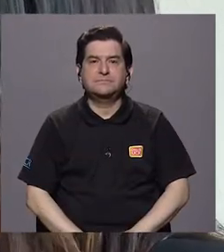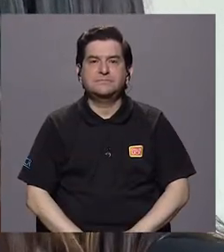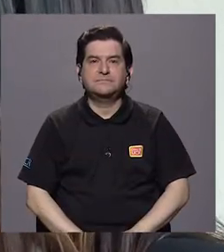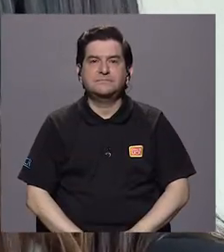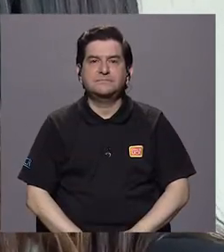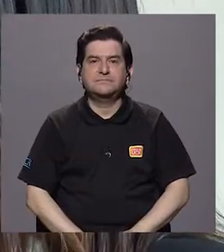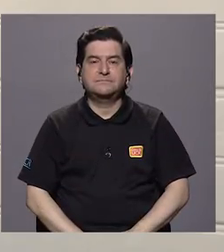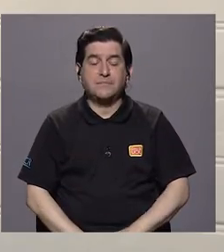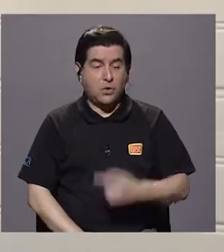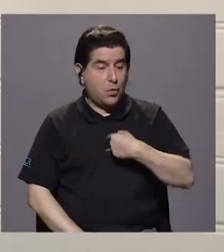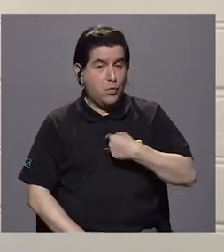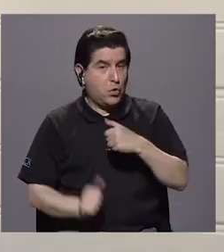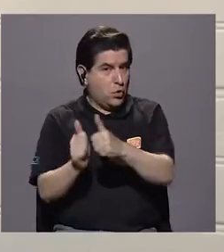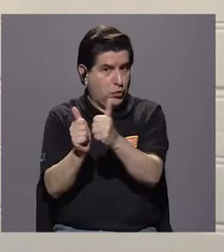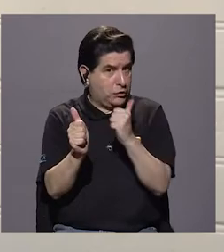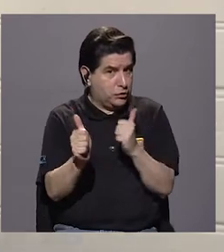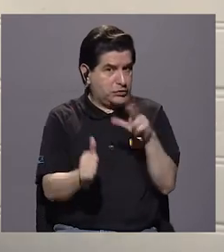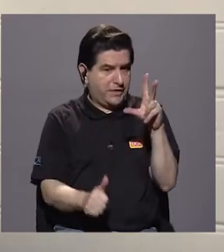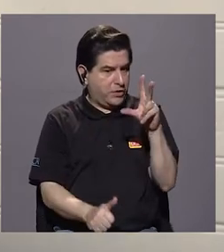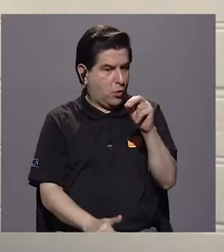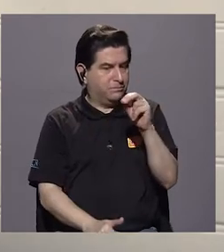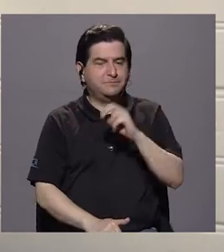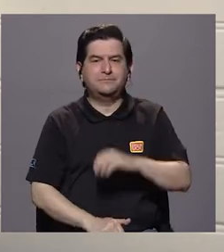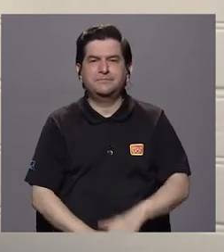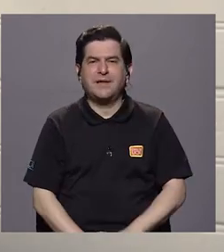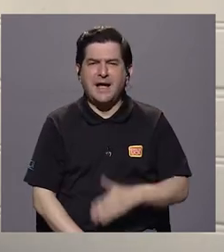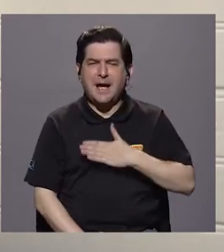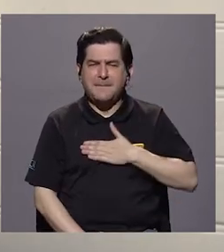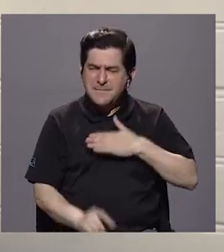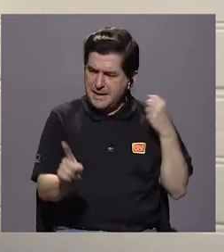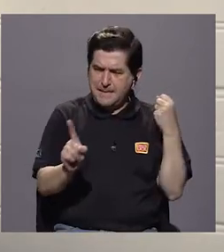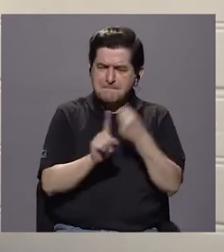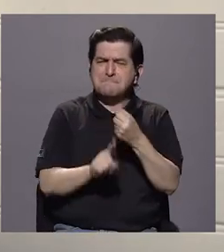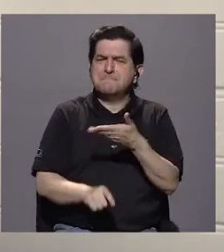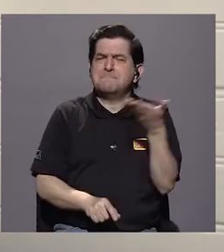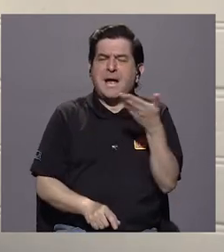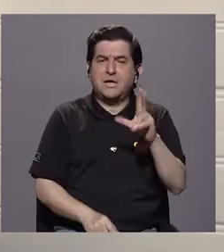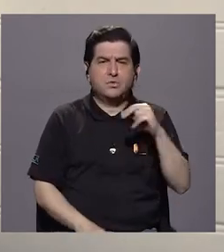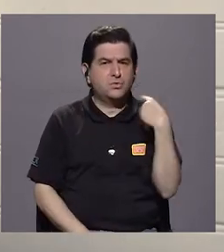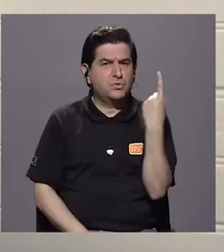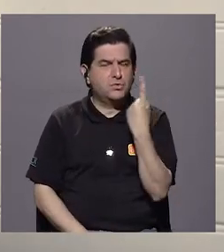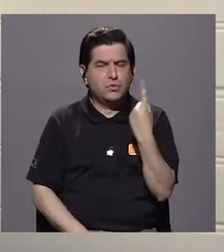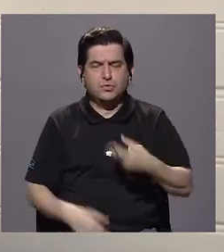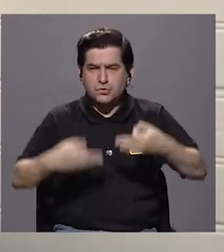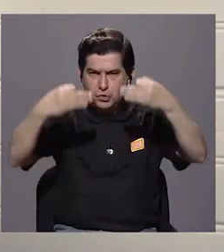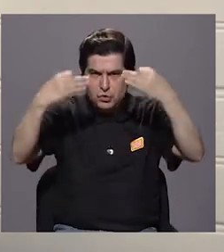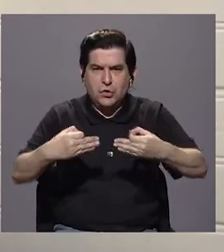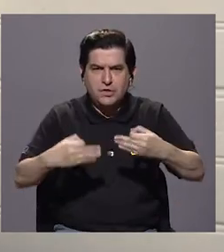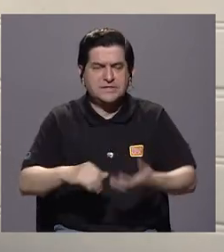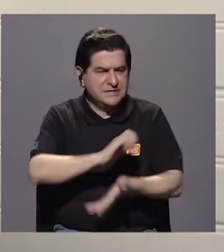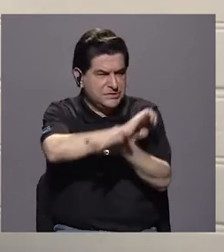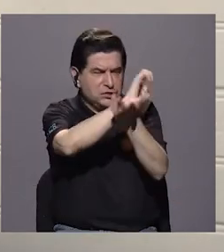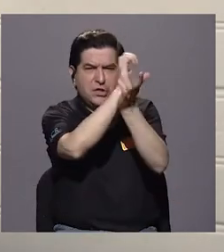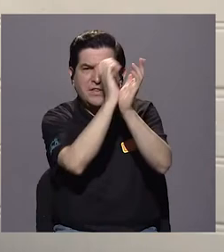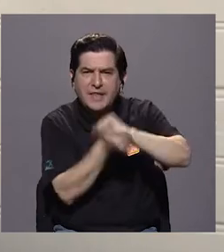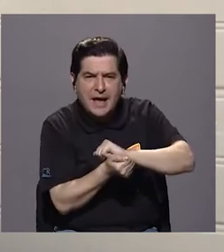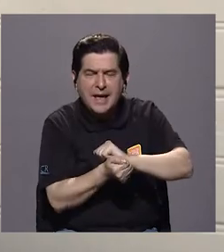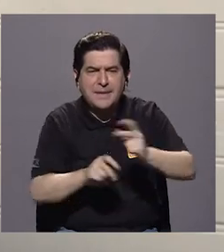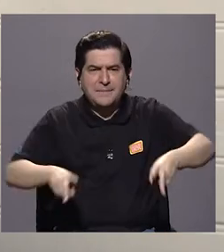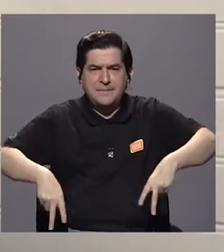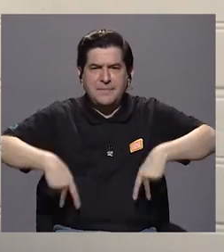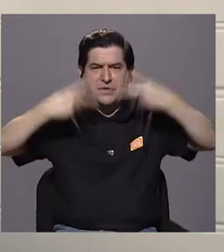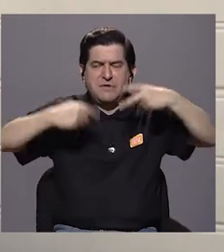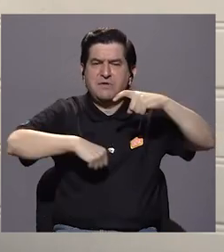que no eches para atrás. ¿Sabe qué es lo que más me impacta a mí? Porque es que no es solamente tomar una decisión de un cambio de vida en un